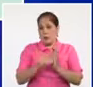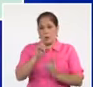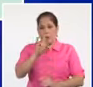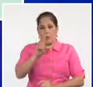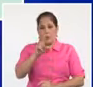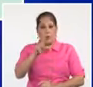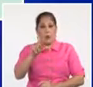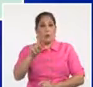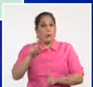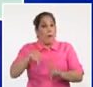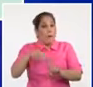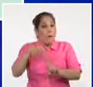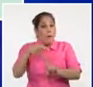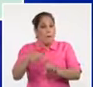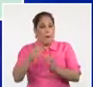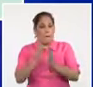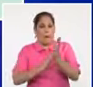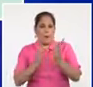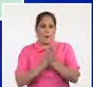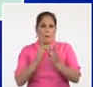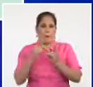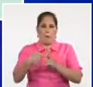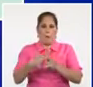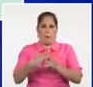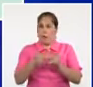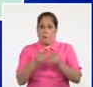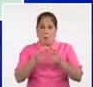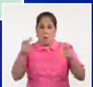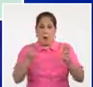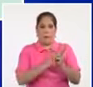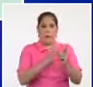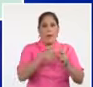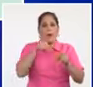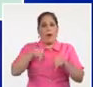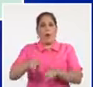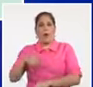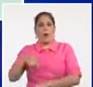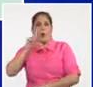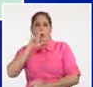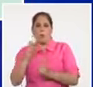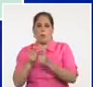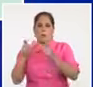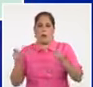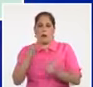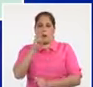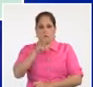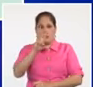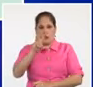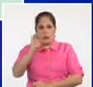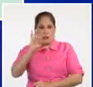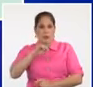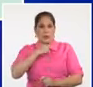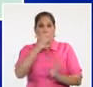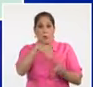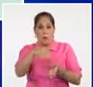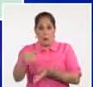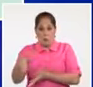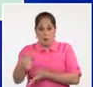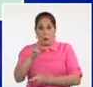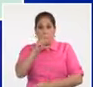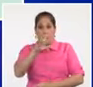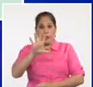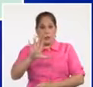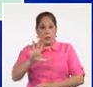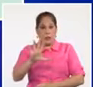14.921 más que el mes de mayo, que había sido el más alto, y con 337 fallecidos,